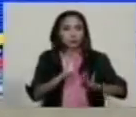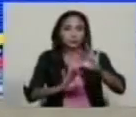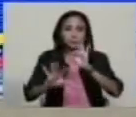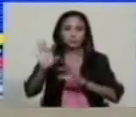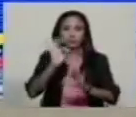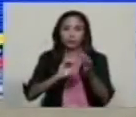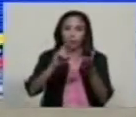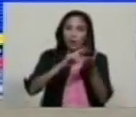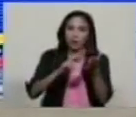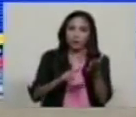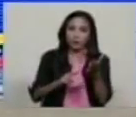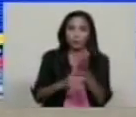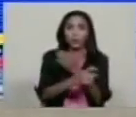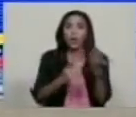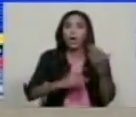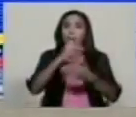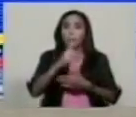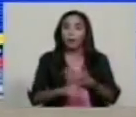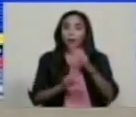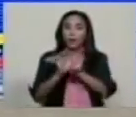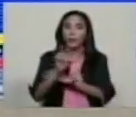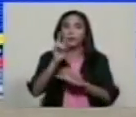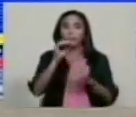en el Plan de la Patria 2025.